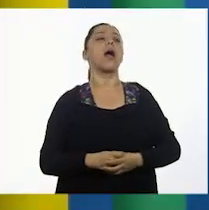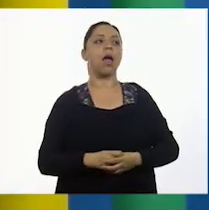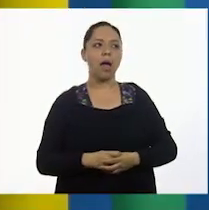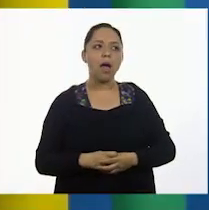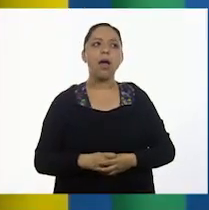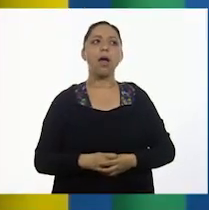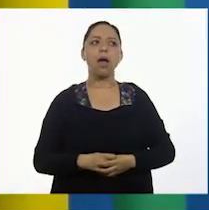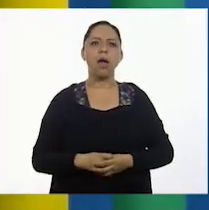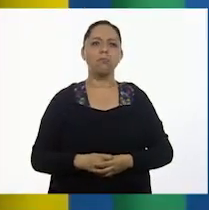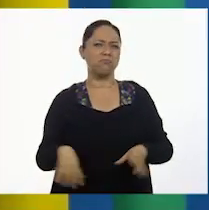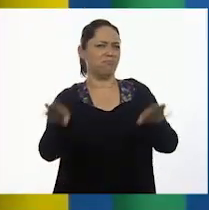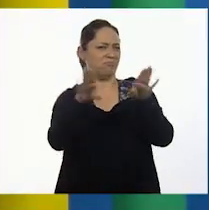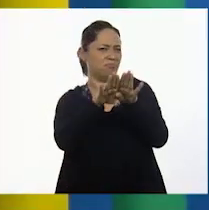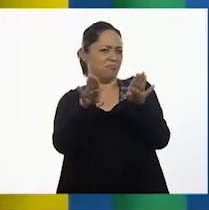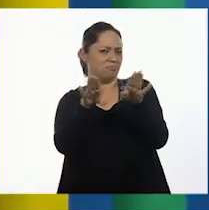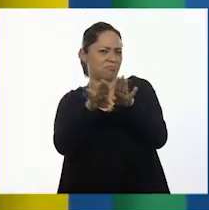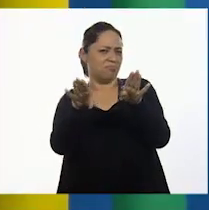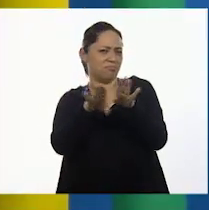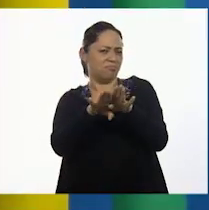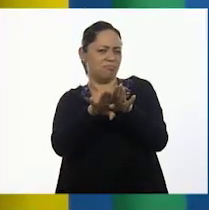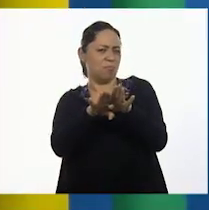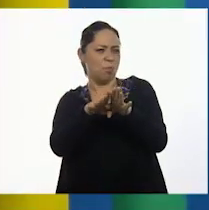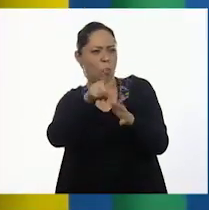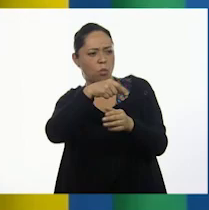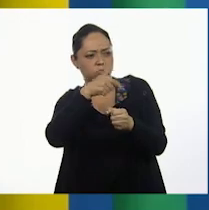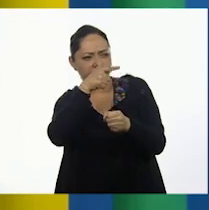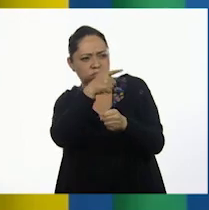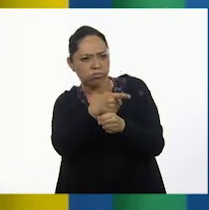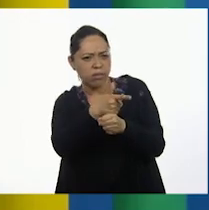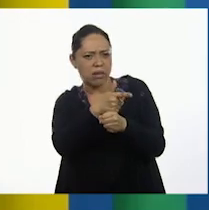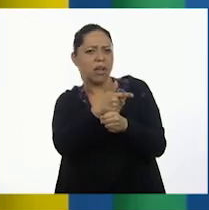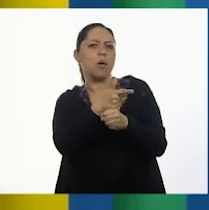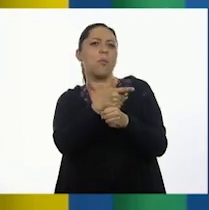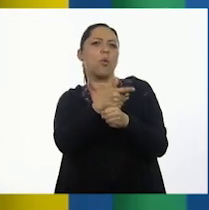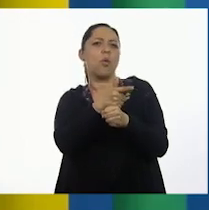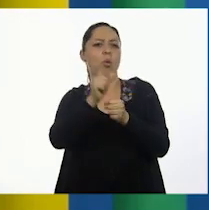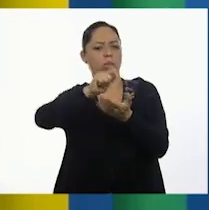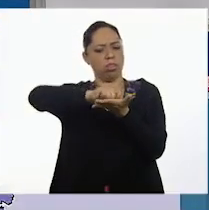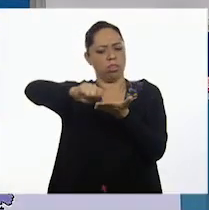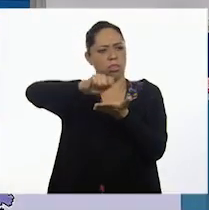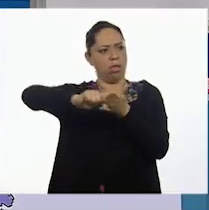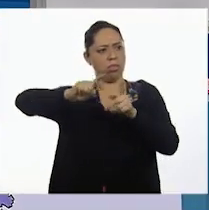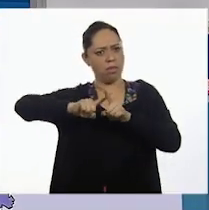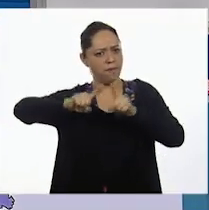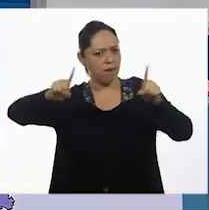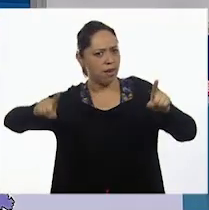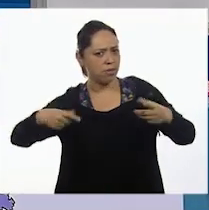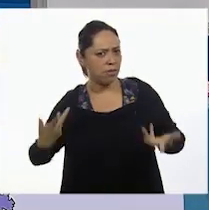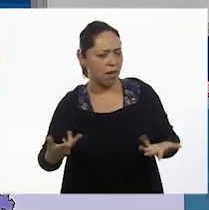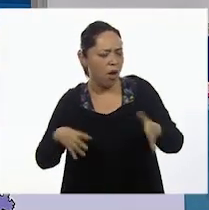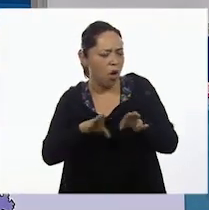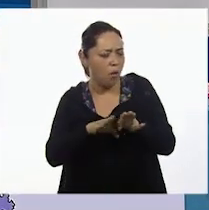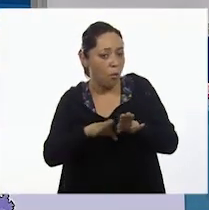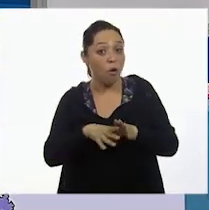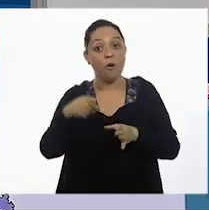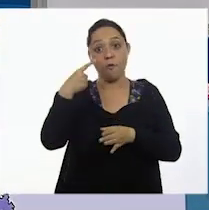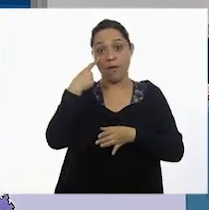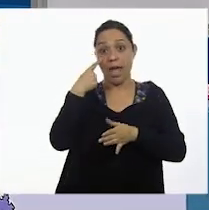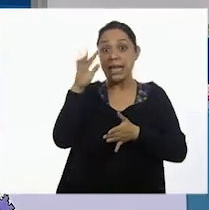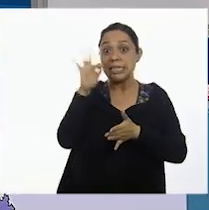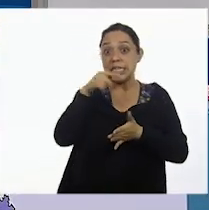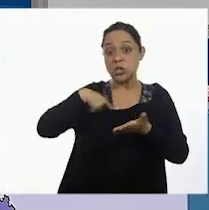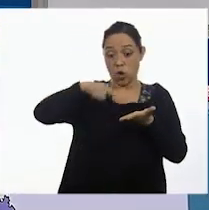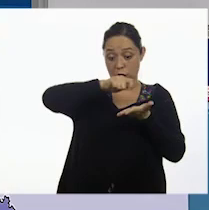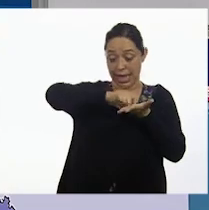¿Y cómo vamos a saber que no es lo mismo cuando se escribe? Bueno, mira, si escribimos tal vez lo que